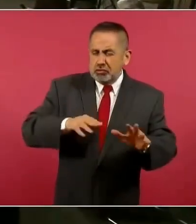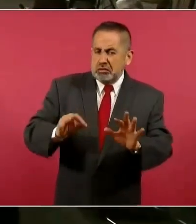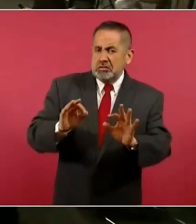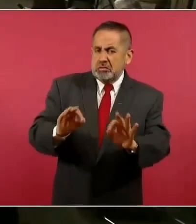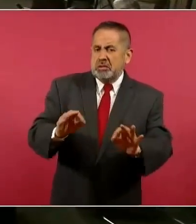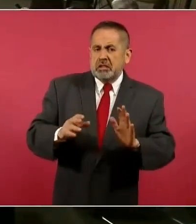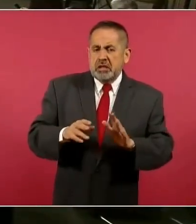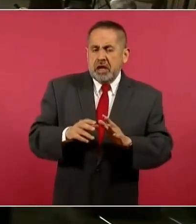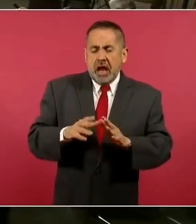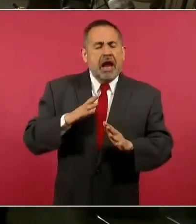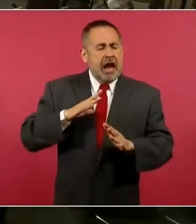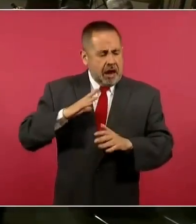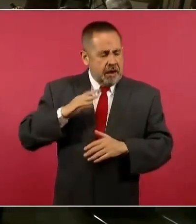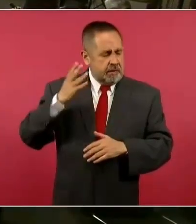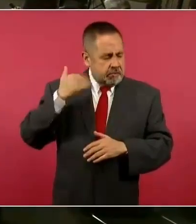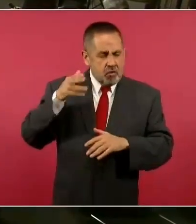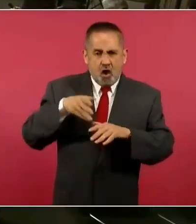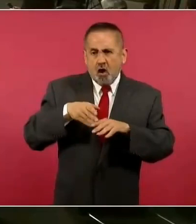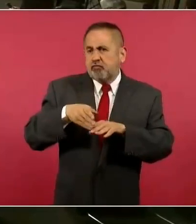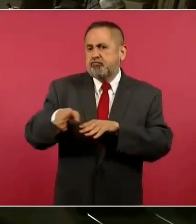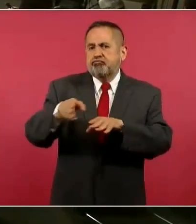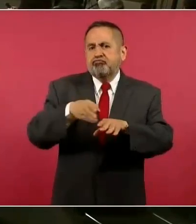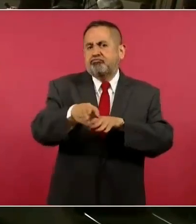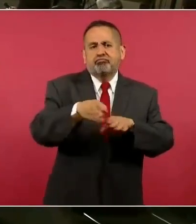de líneas férreas.